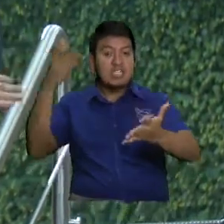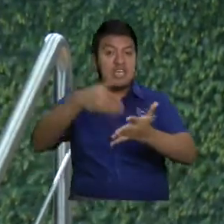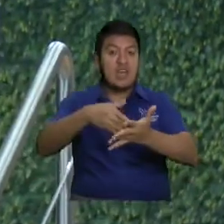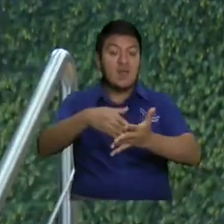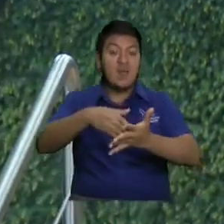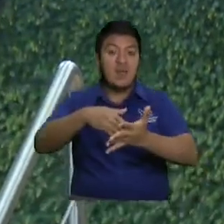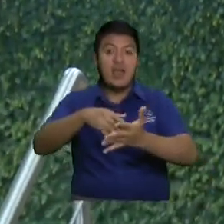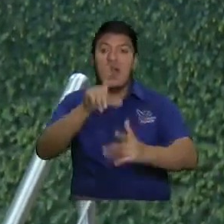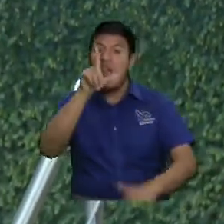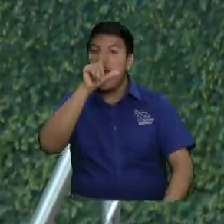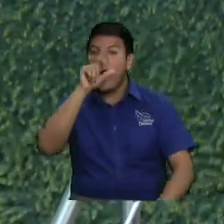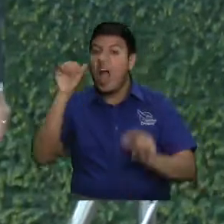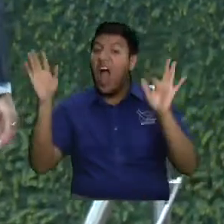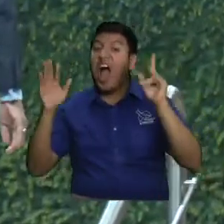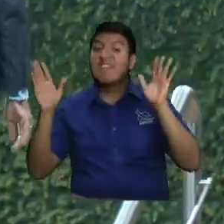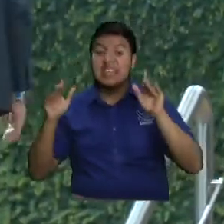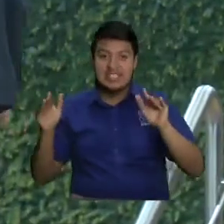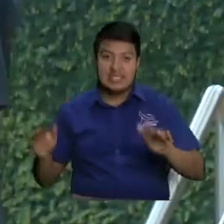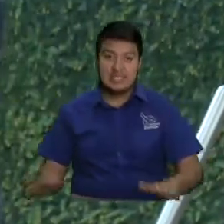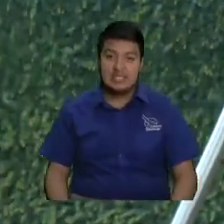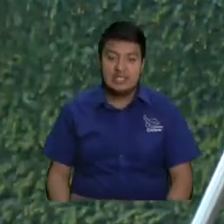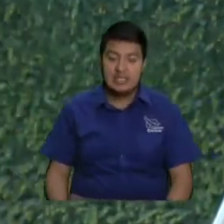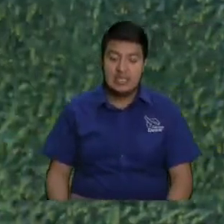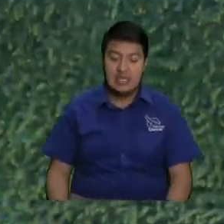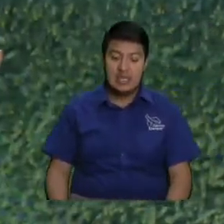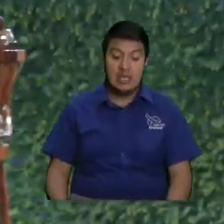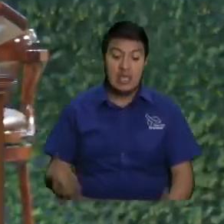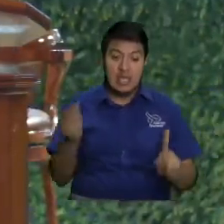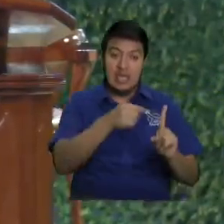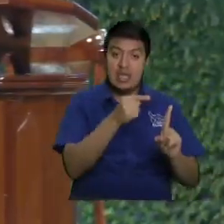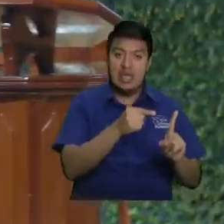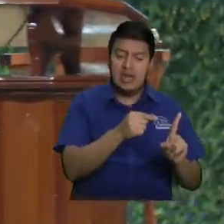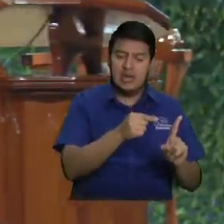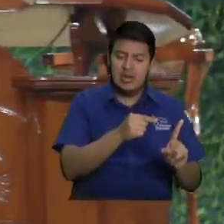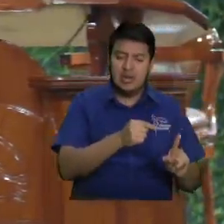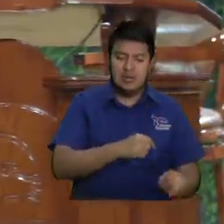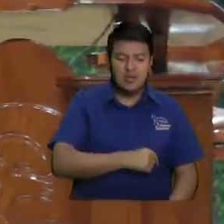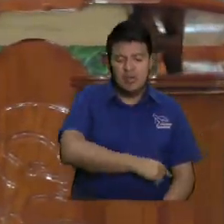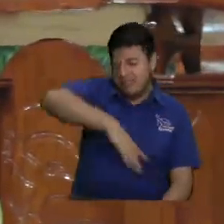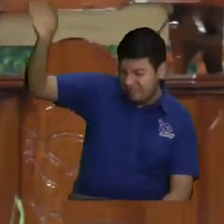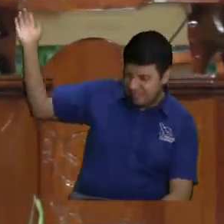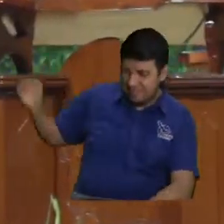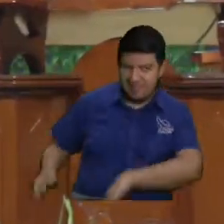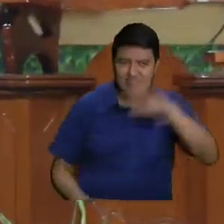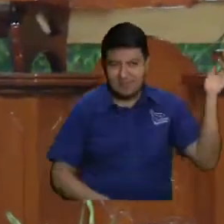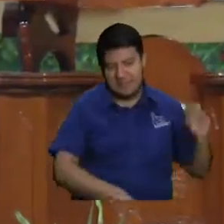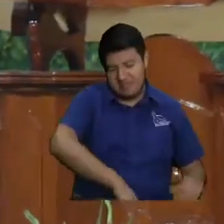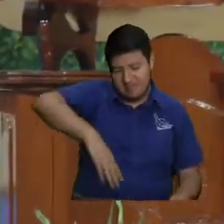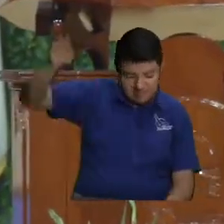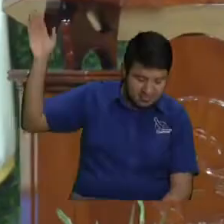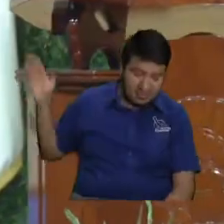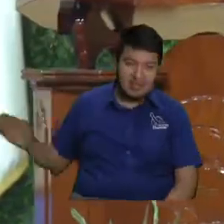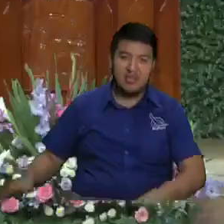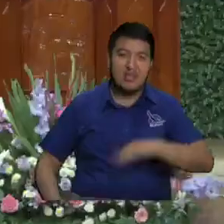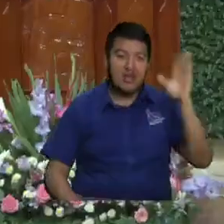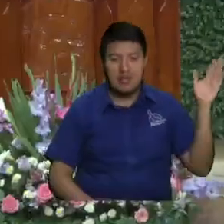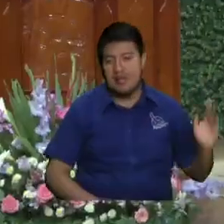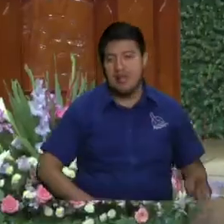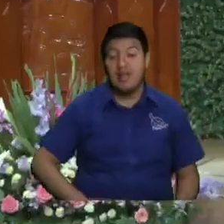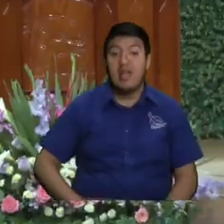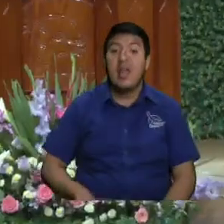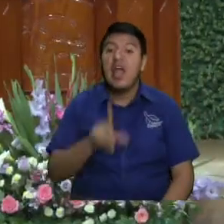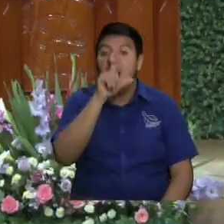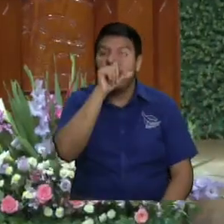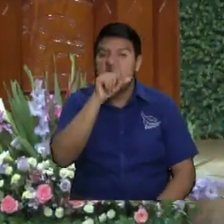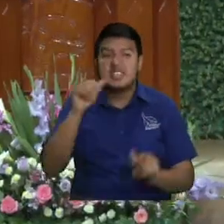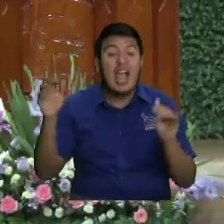lo único que atinaba a hacer era que espantaba a los opilotes, a los cuervos, a los buitres. Era todo